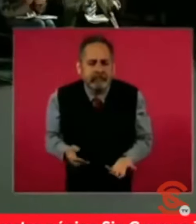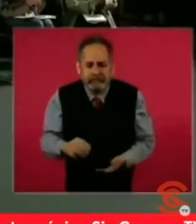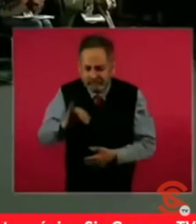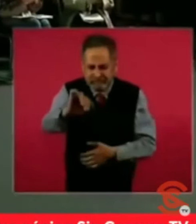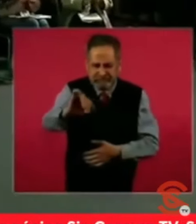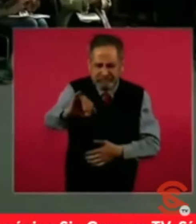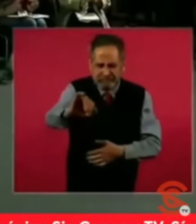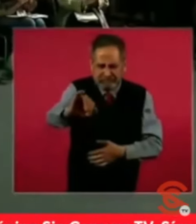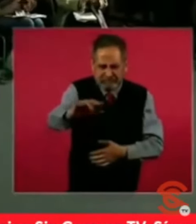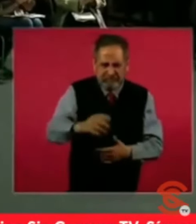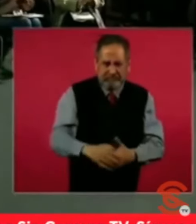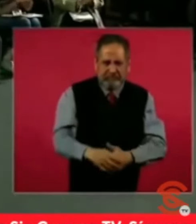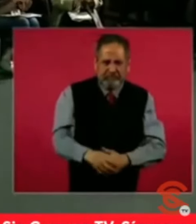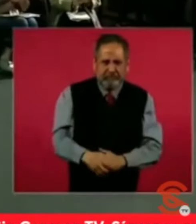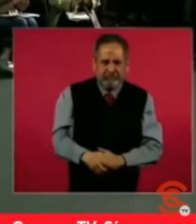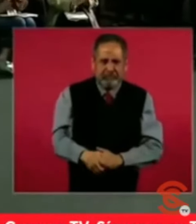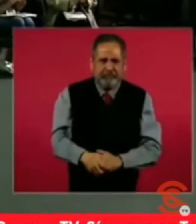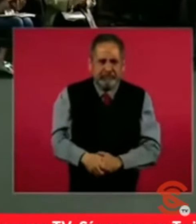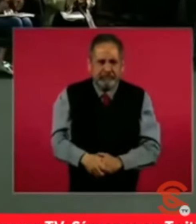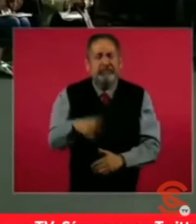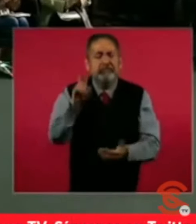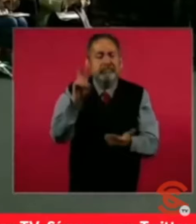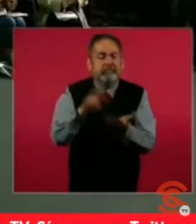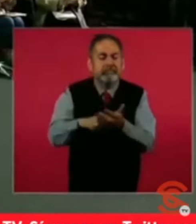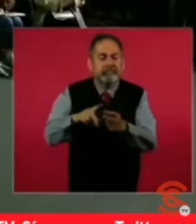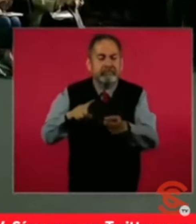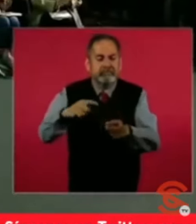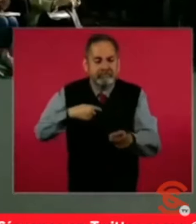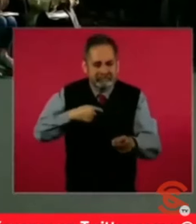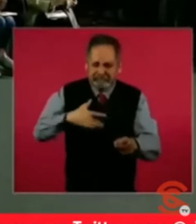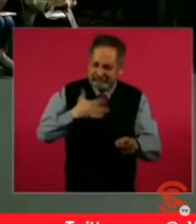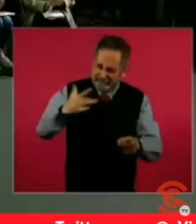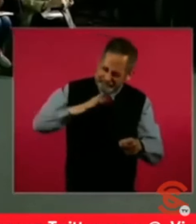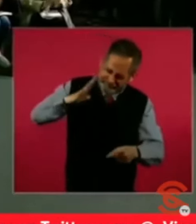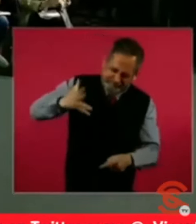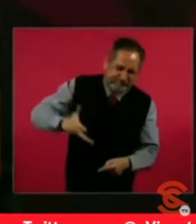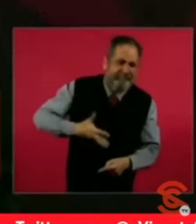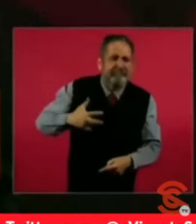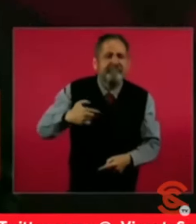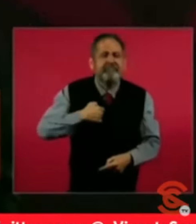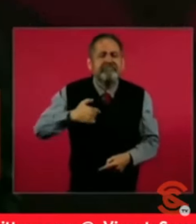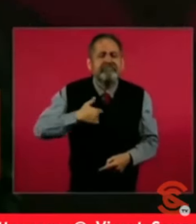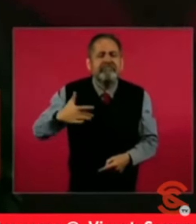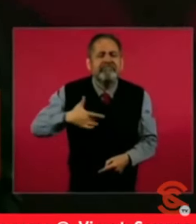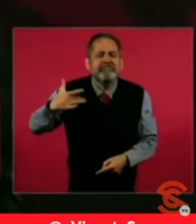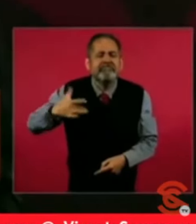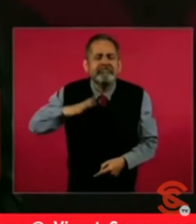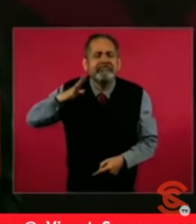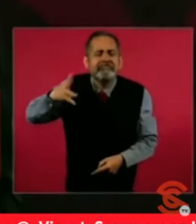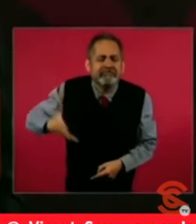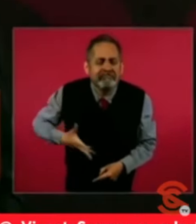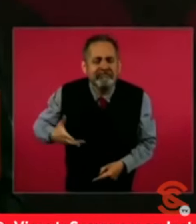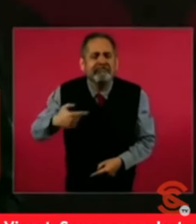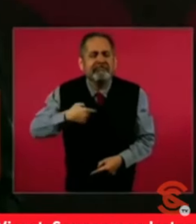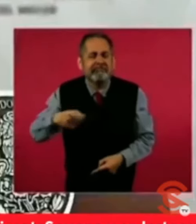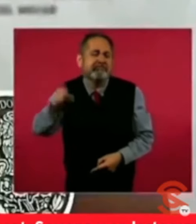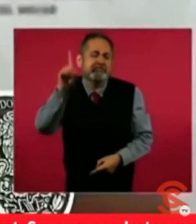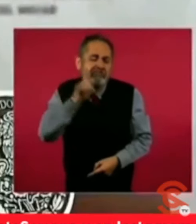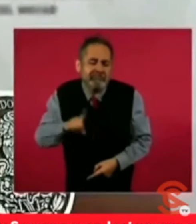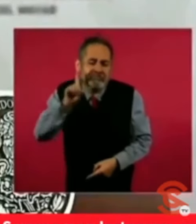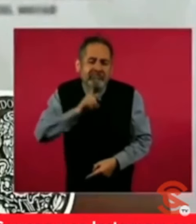Me da un orgullo que una mujer